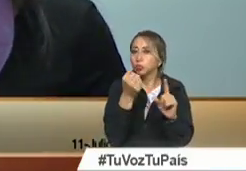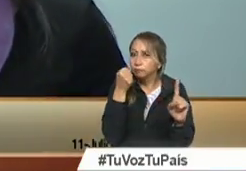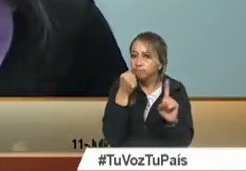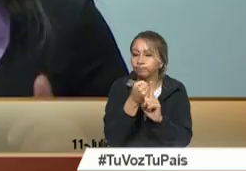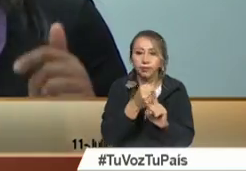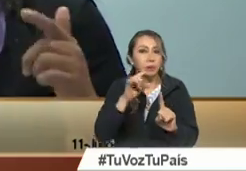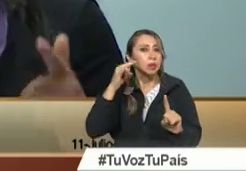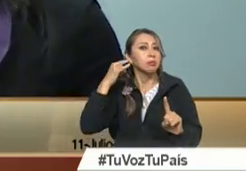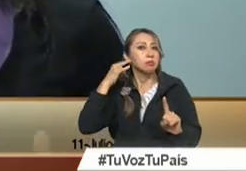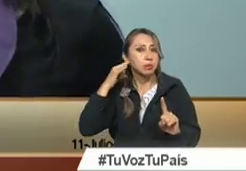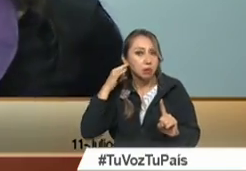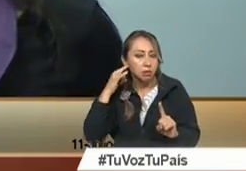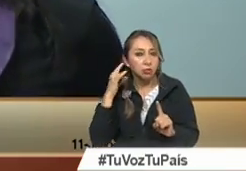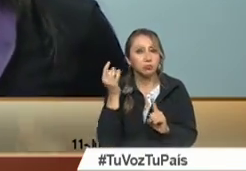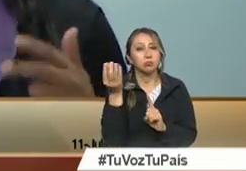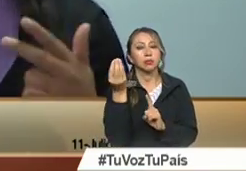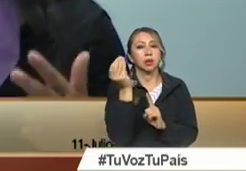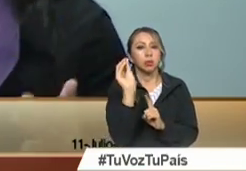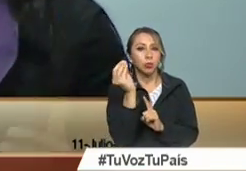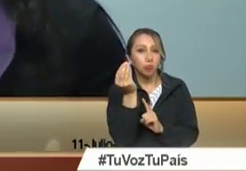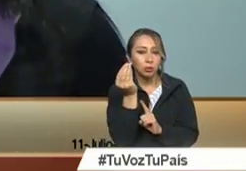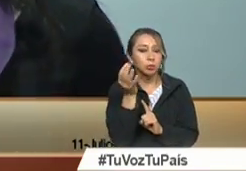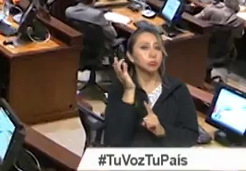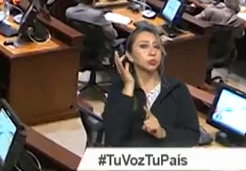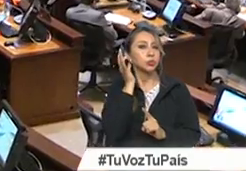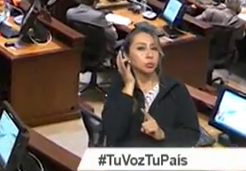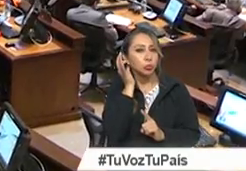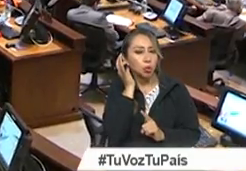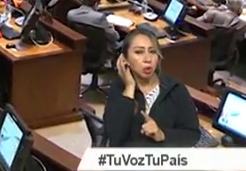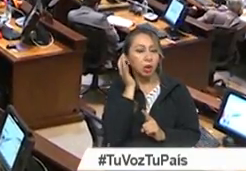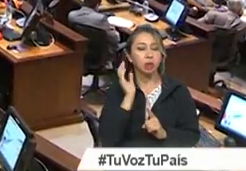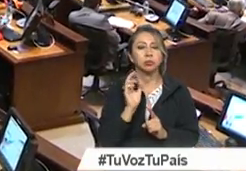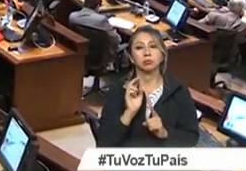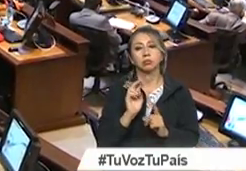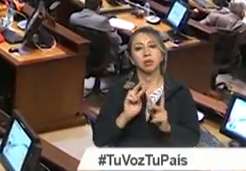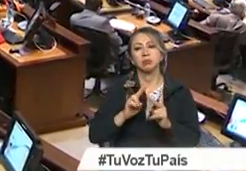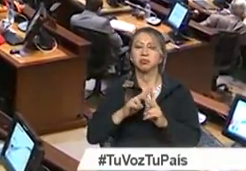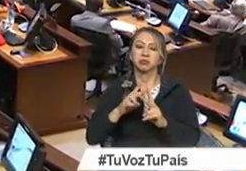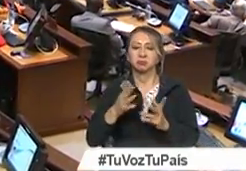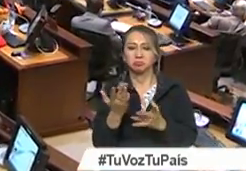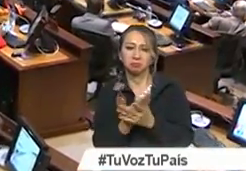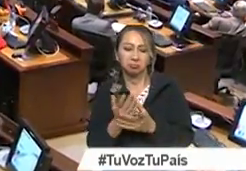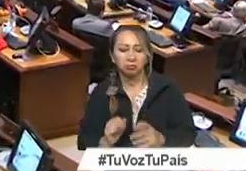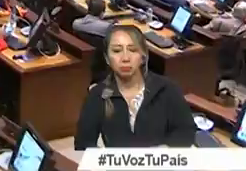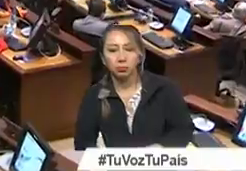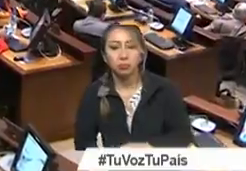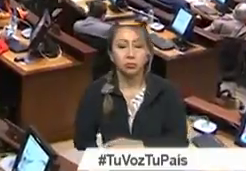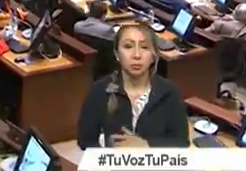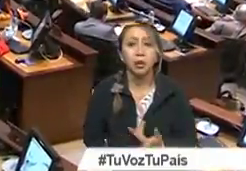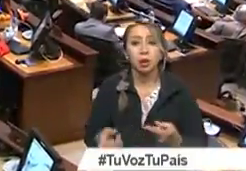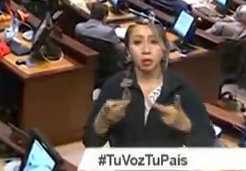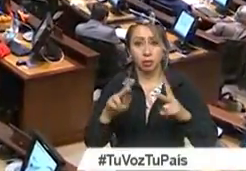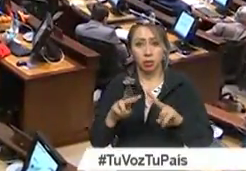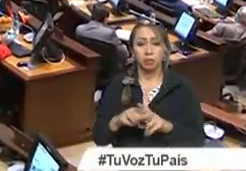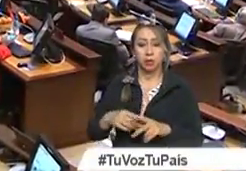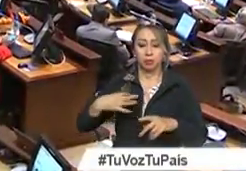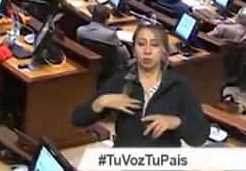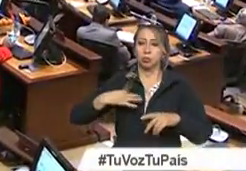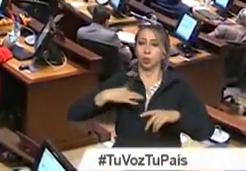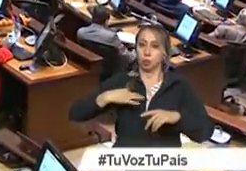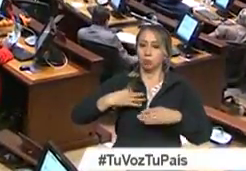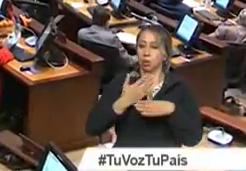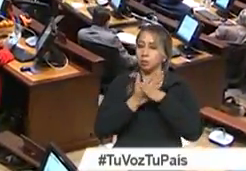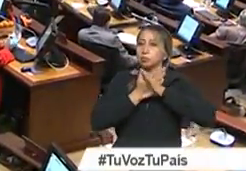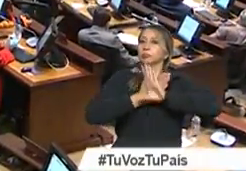niñas adolescentes mujeres trans asimismo la asambleísta daiana paz ley manifestó que se necesita voluntad política para